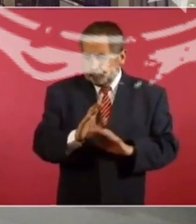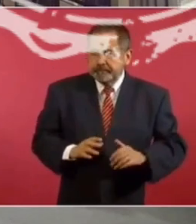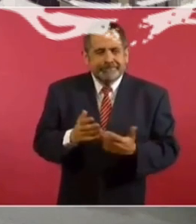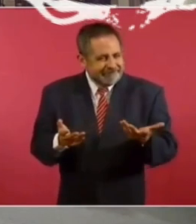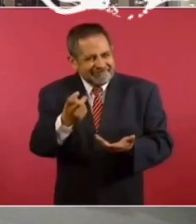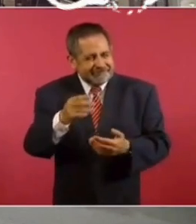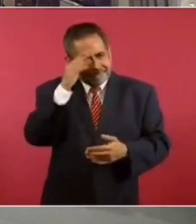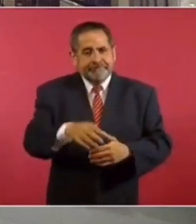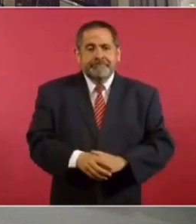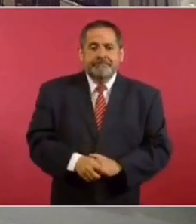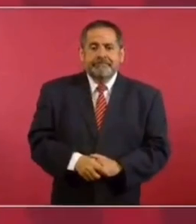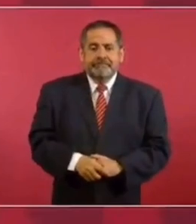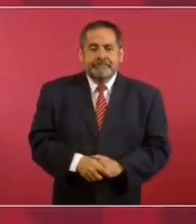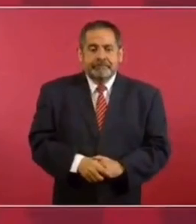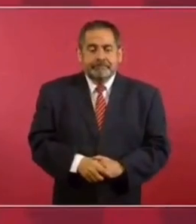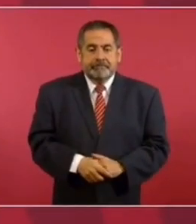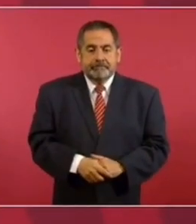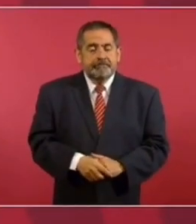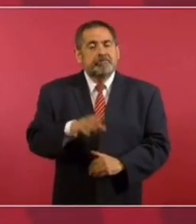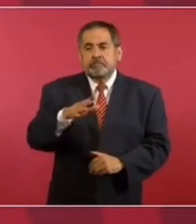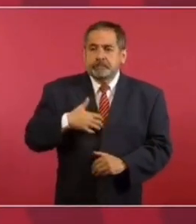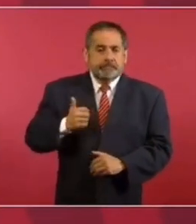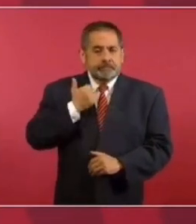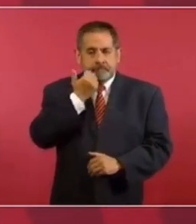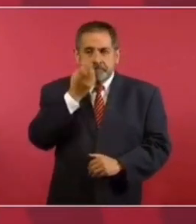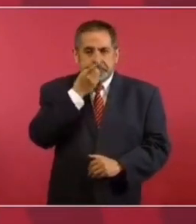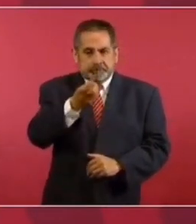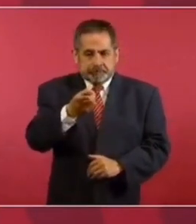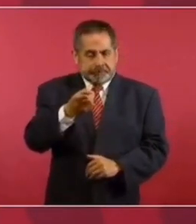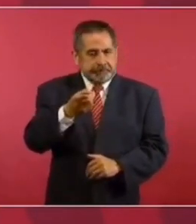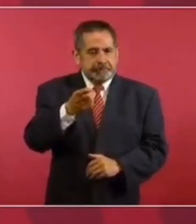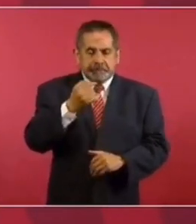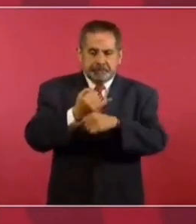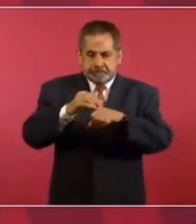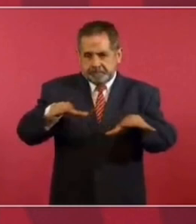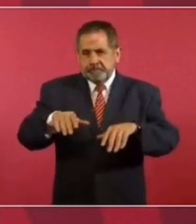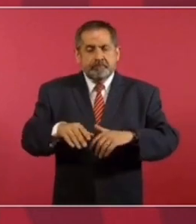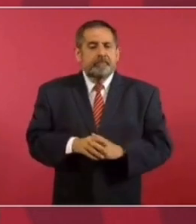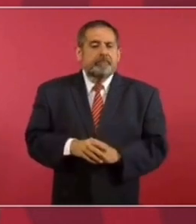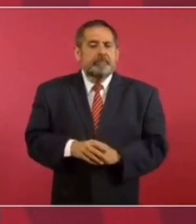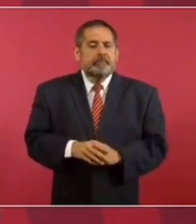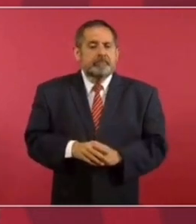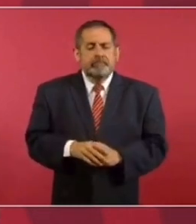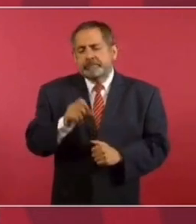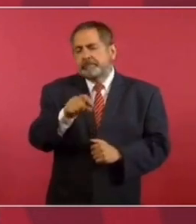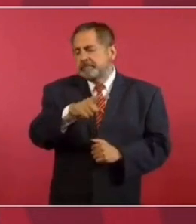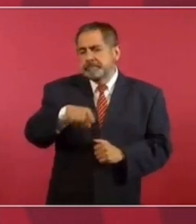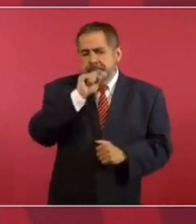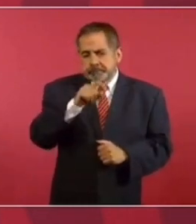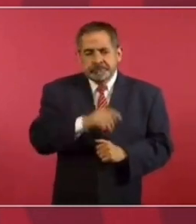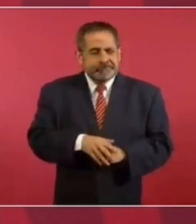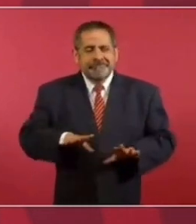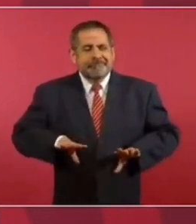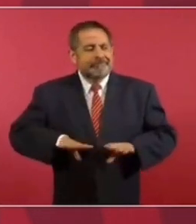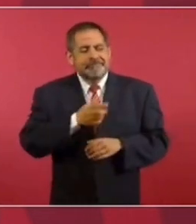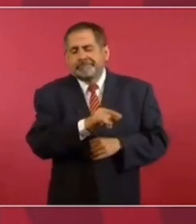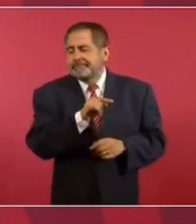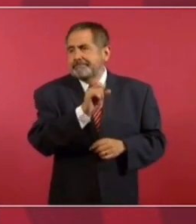Sí, miren, quiero aprovechar para informarles, porque es parte de lo mismo, ¿no? La actitud